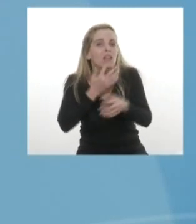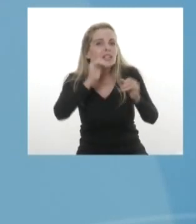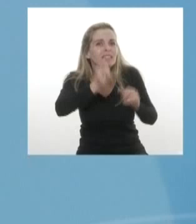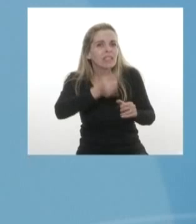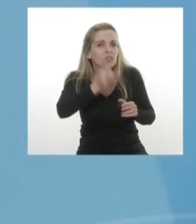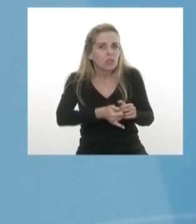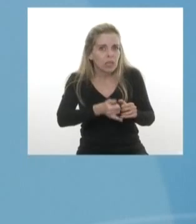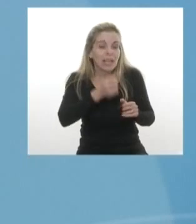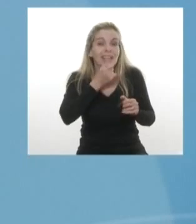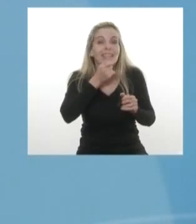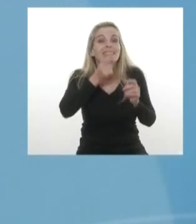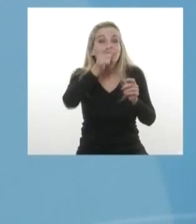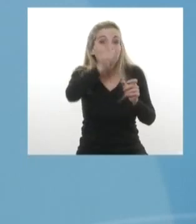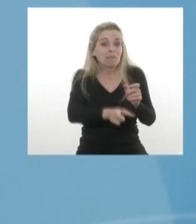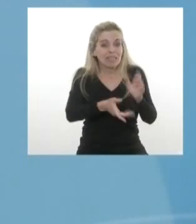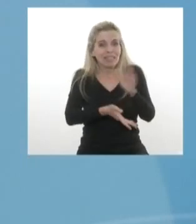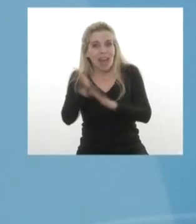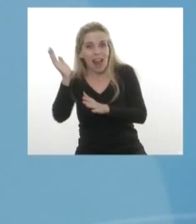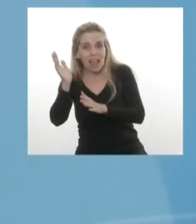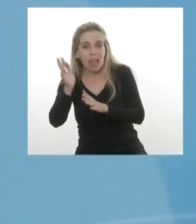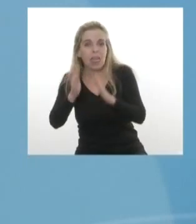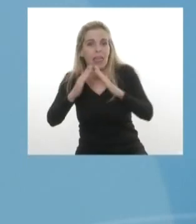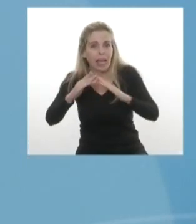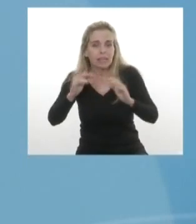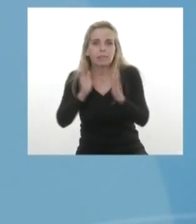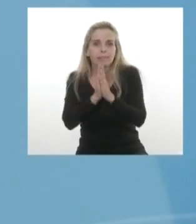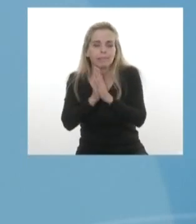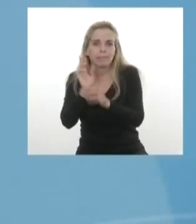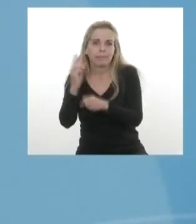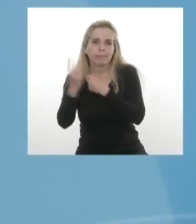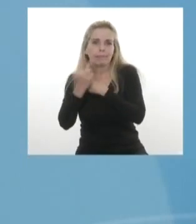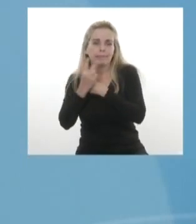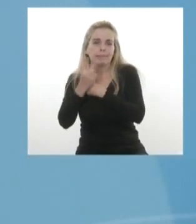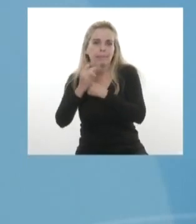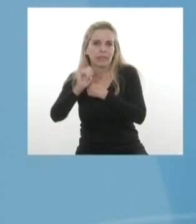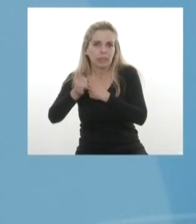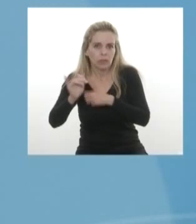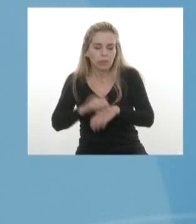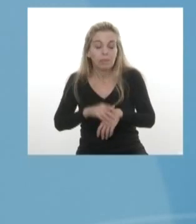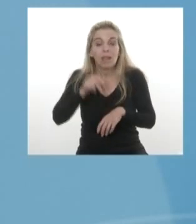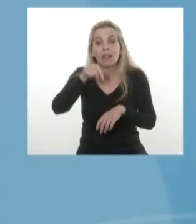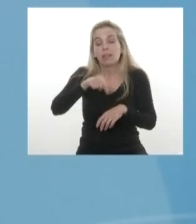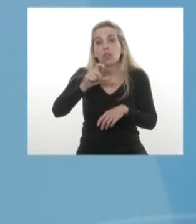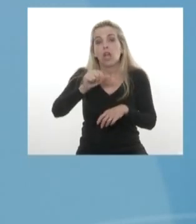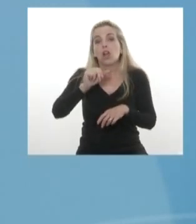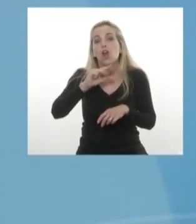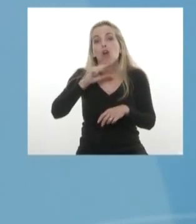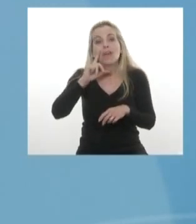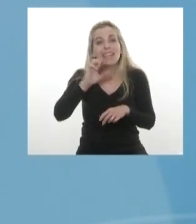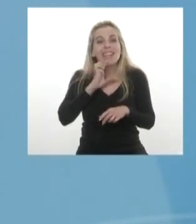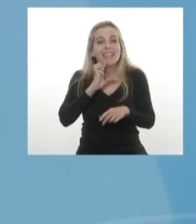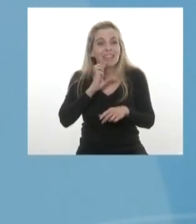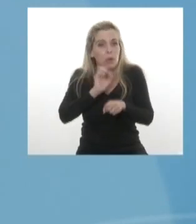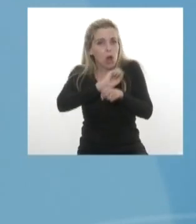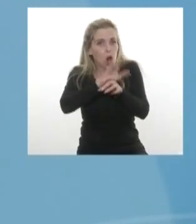sea imprescindible salir de casa. Las medidas de prevención de COVID-19 se deben fortalecer